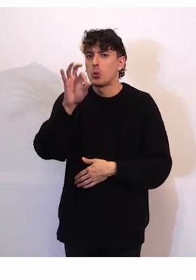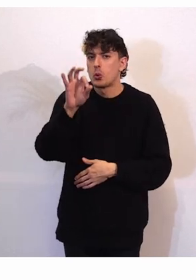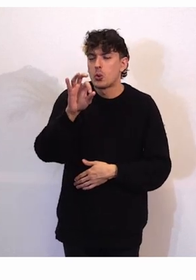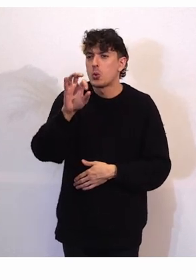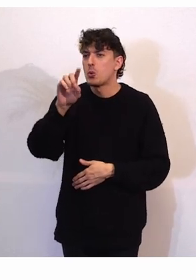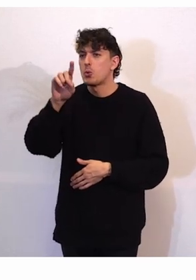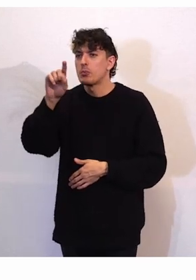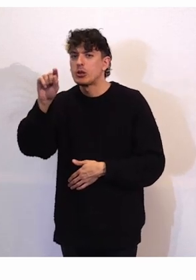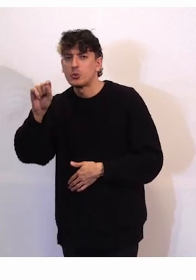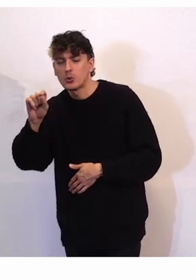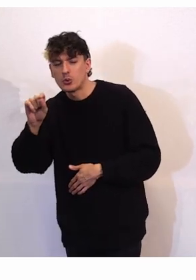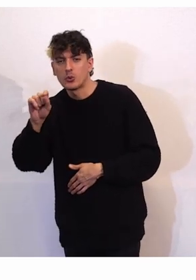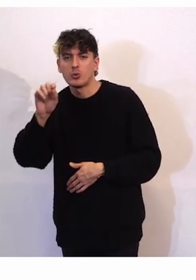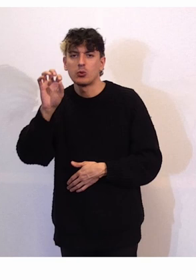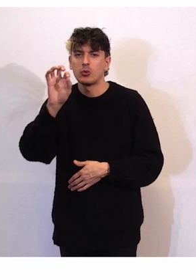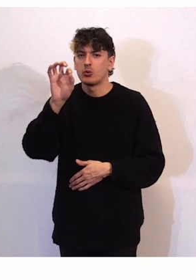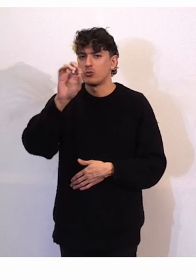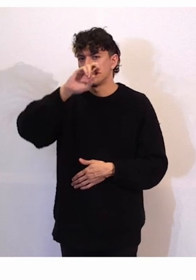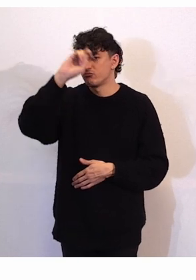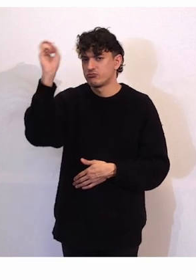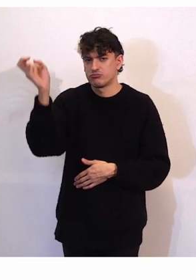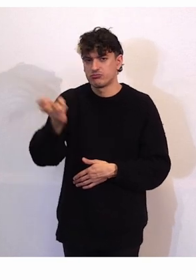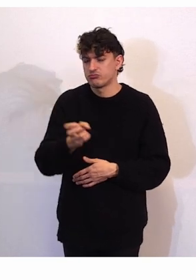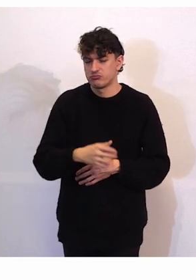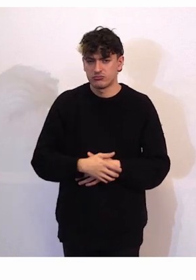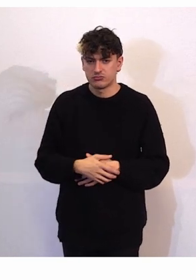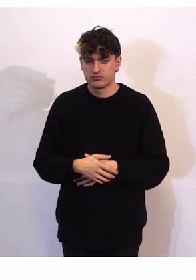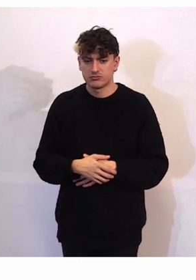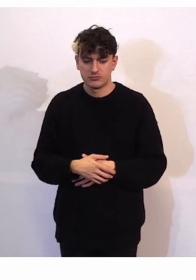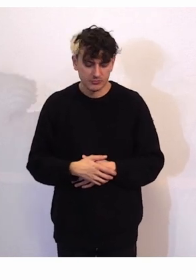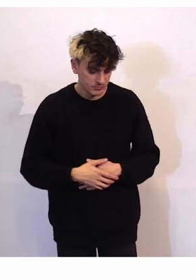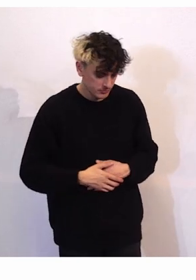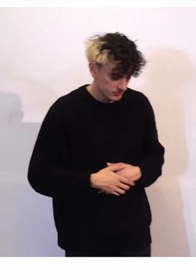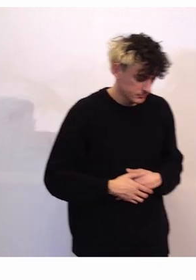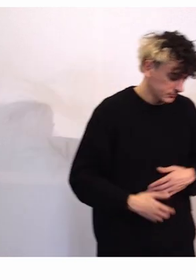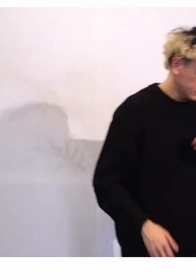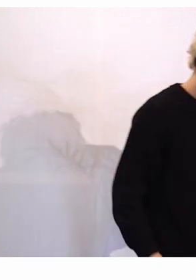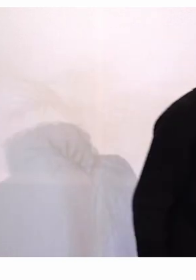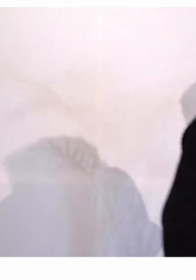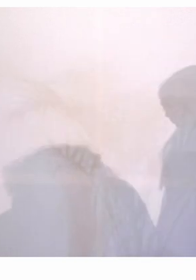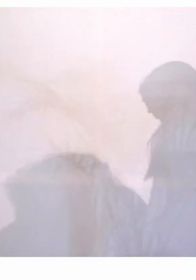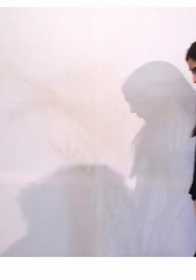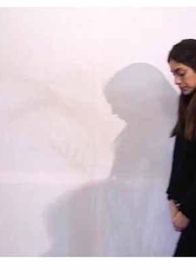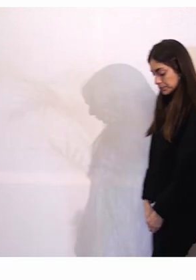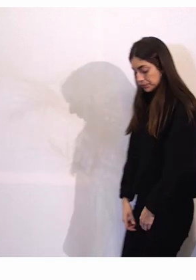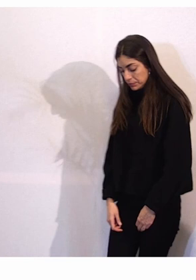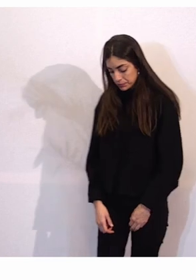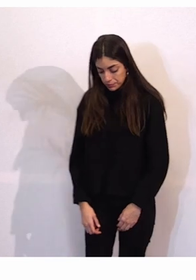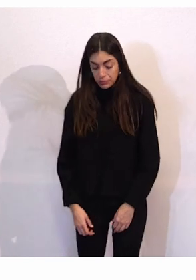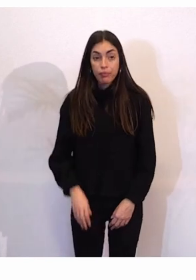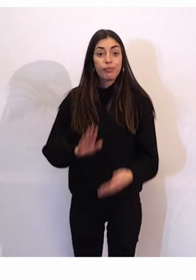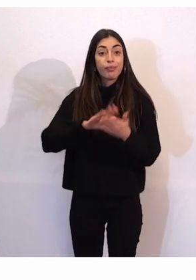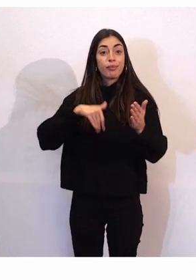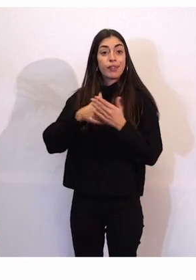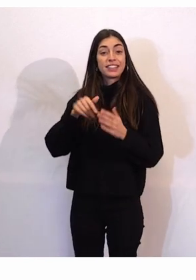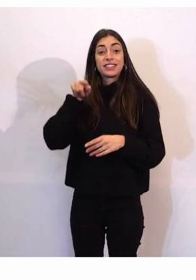minuto o puede ser volver a repetir otra vez la cosa, hasta que ella se manifieste. Elena tiene una